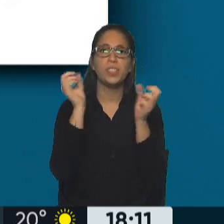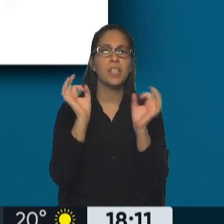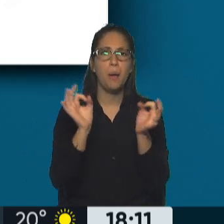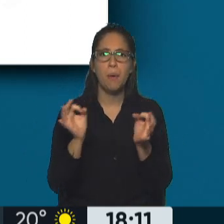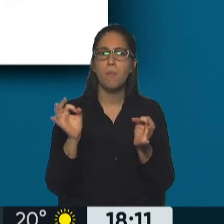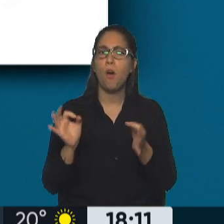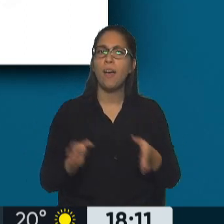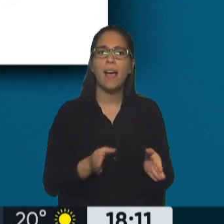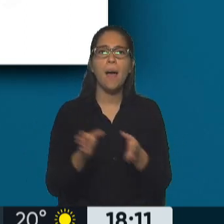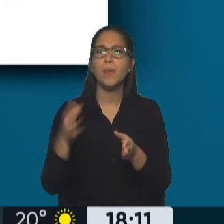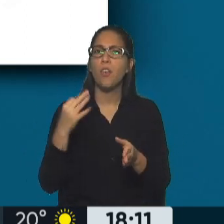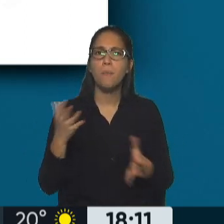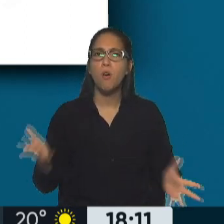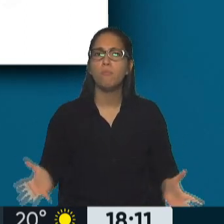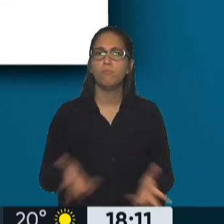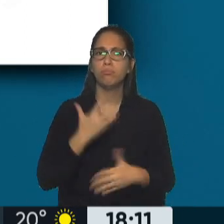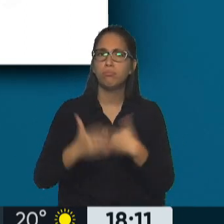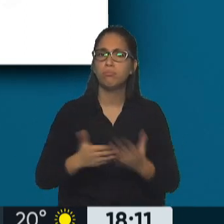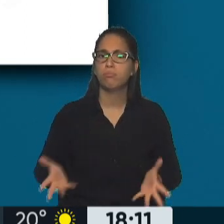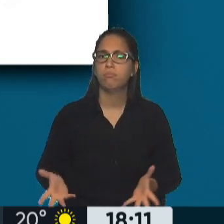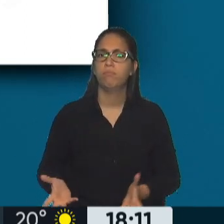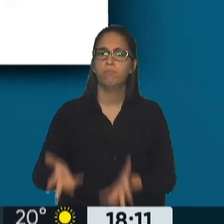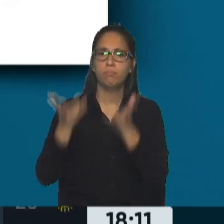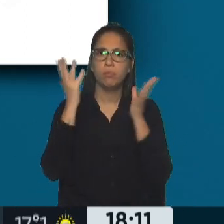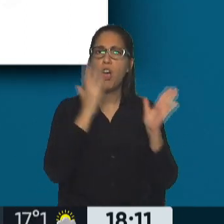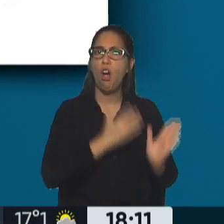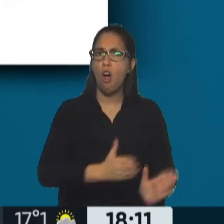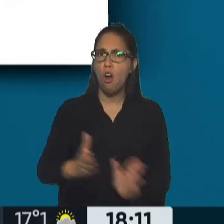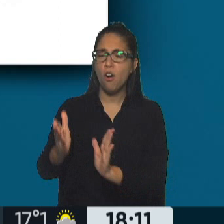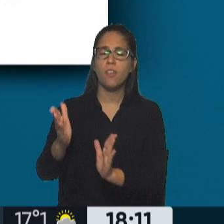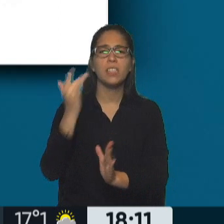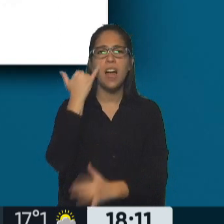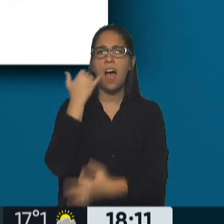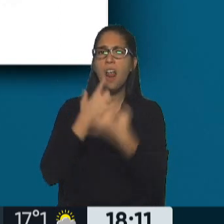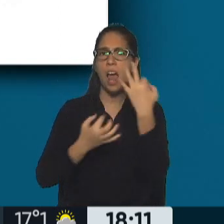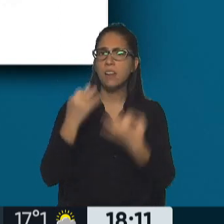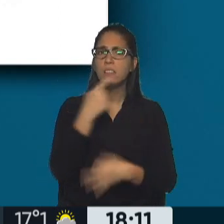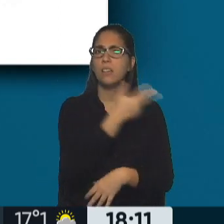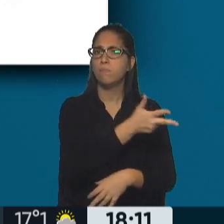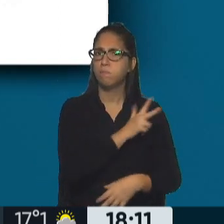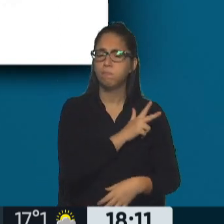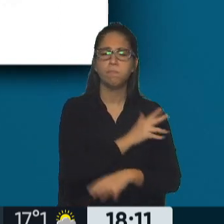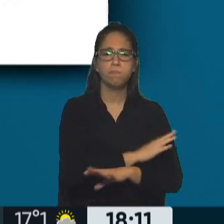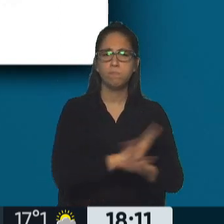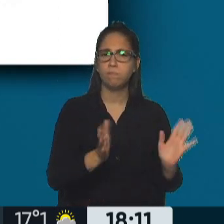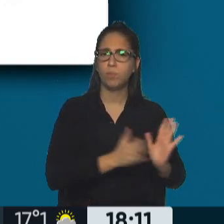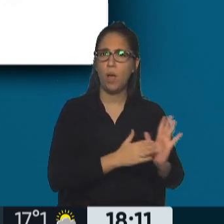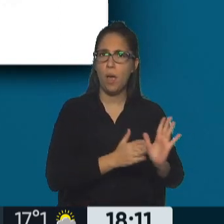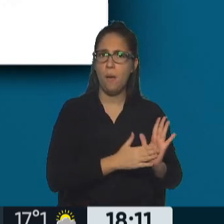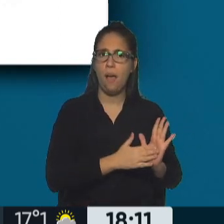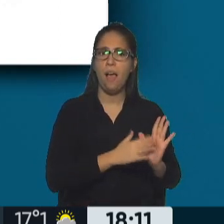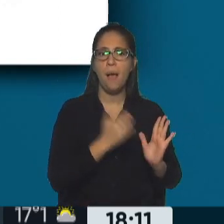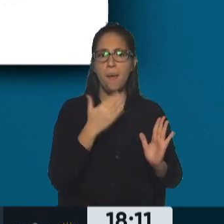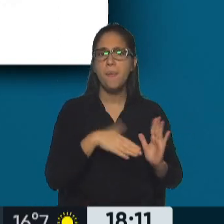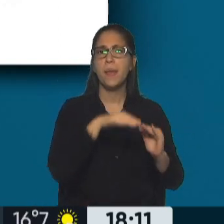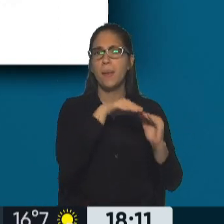el crecimiento y el orden que estamos logrando, y sabemos que la mayoría de los análisis nos muestran que este fue el peor momento y que comenzó una tendencia a la baja que